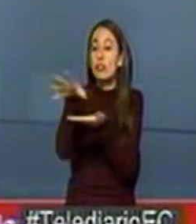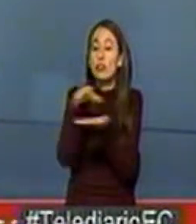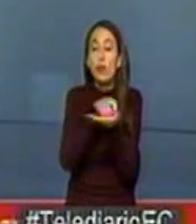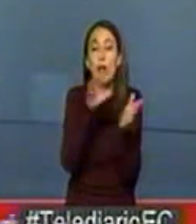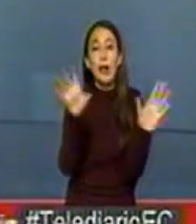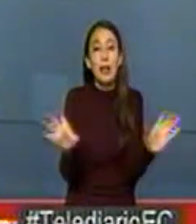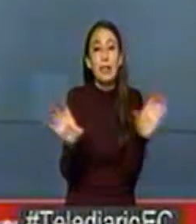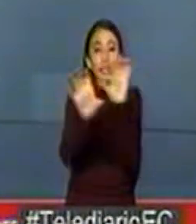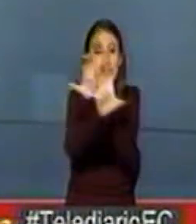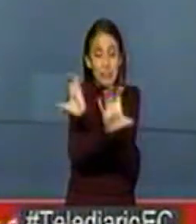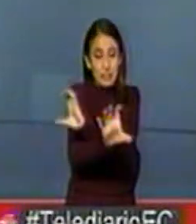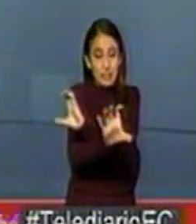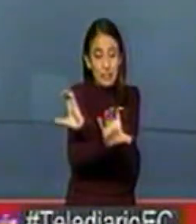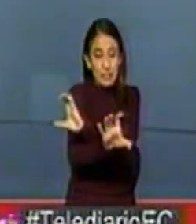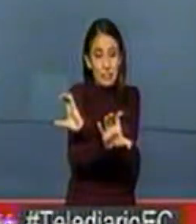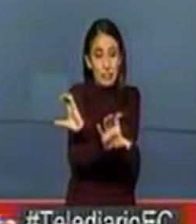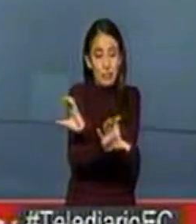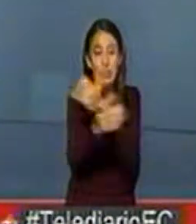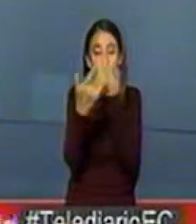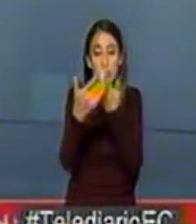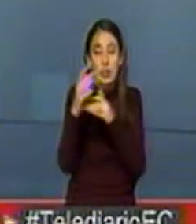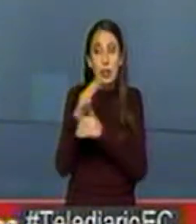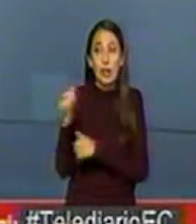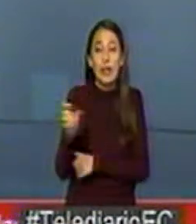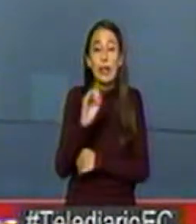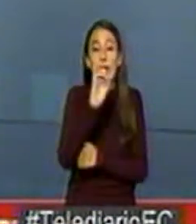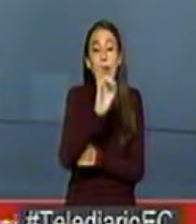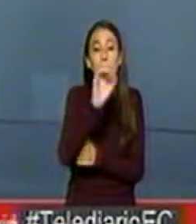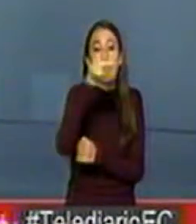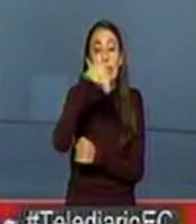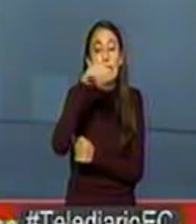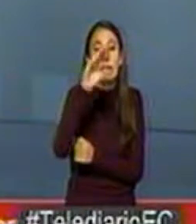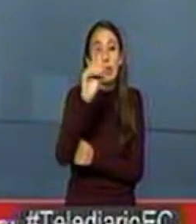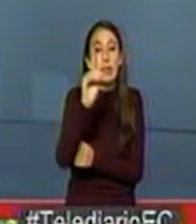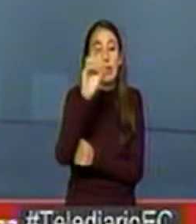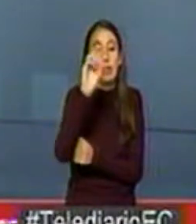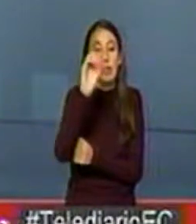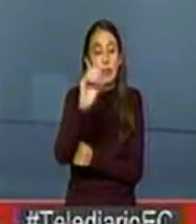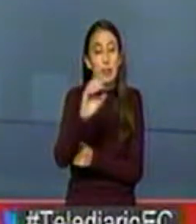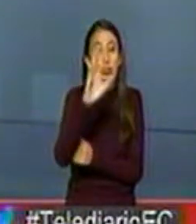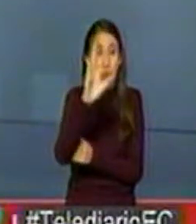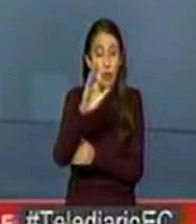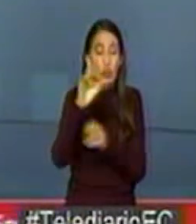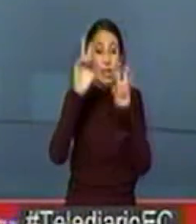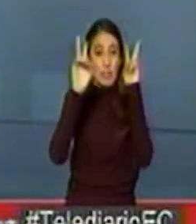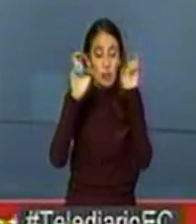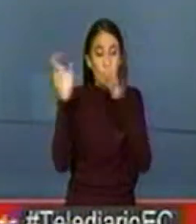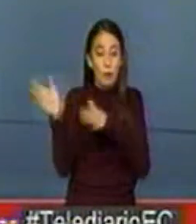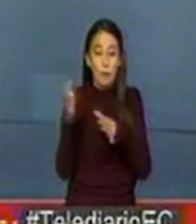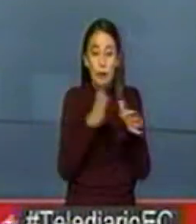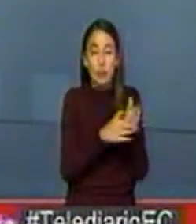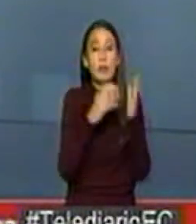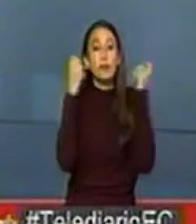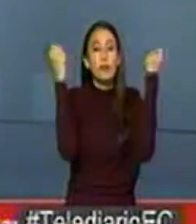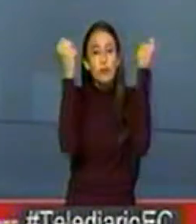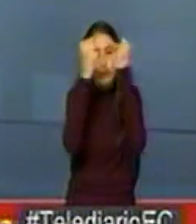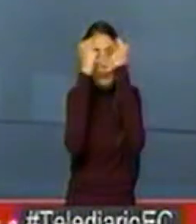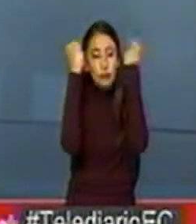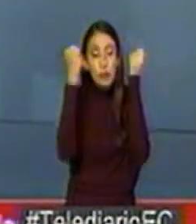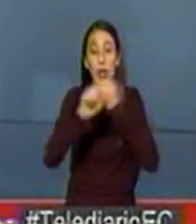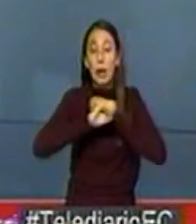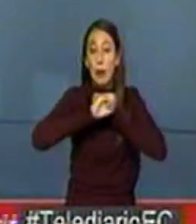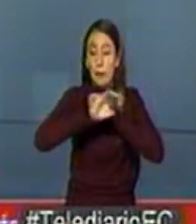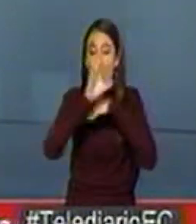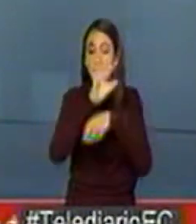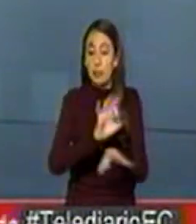Órganos, Tejidos y Células, INDOT, precisamente para hablar acerca de esta cruzada nacional para promover la importancia de la